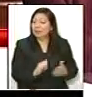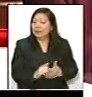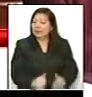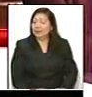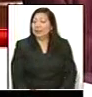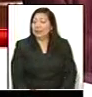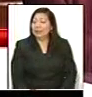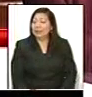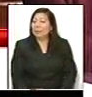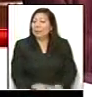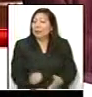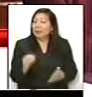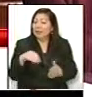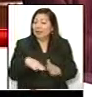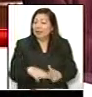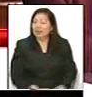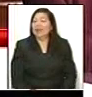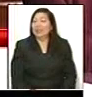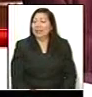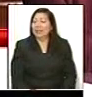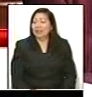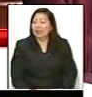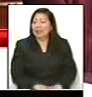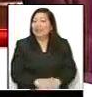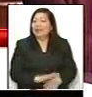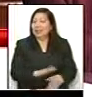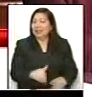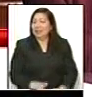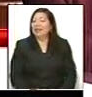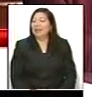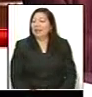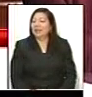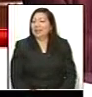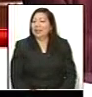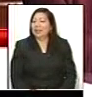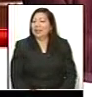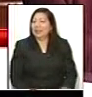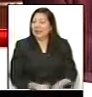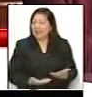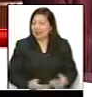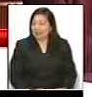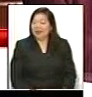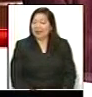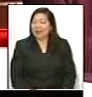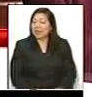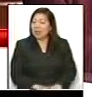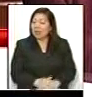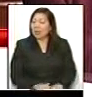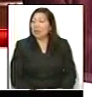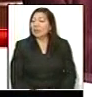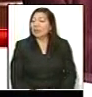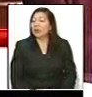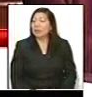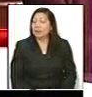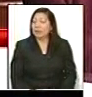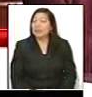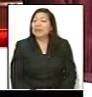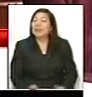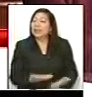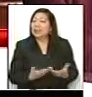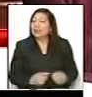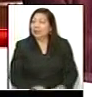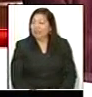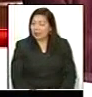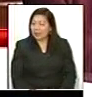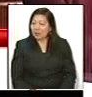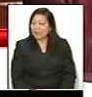poco intuyendo lo que después venía a hacer Odebrecht, pagaba a 7 parlamentarios y con eso tenía el congreso a su disposición, la